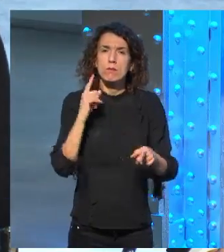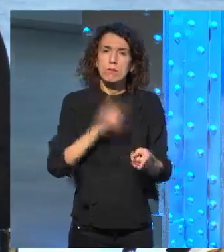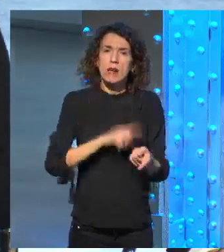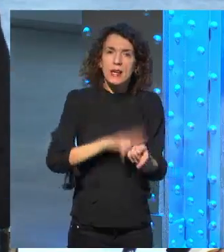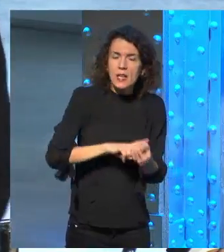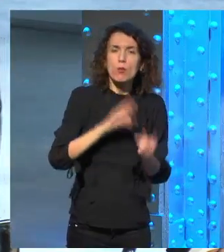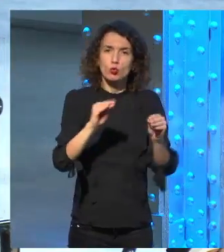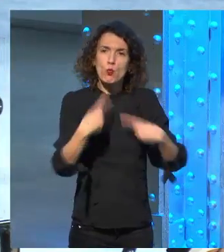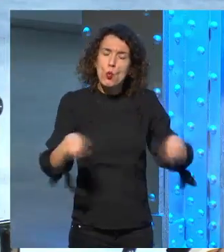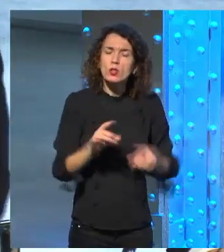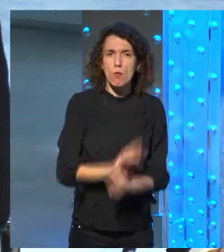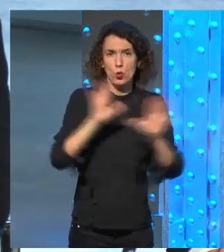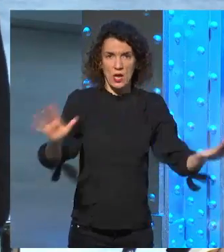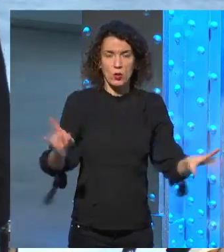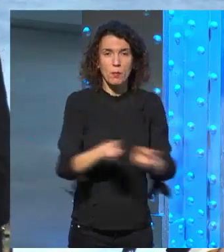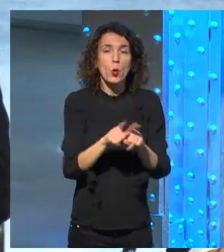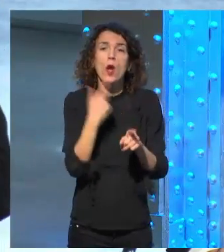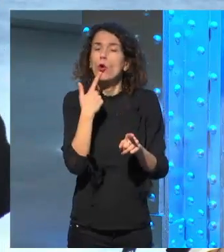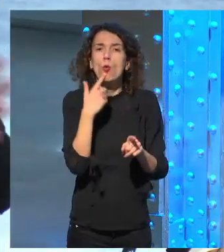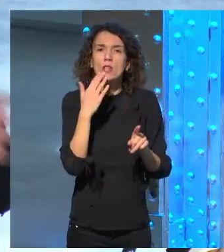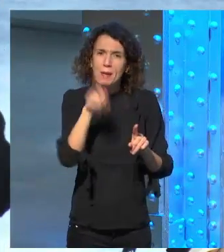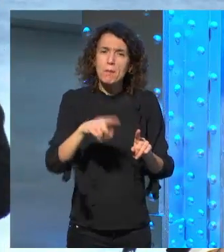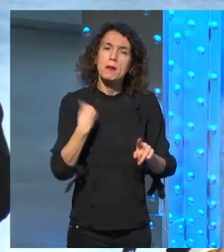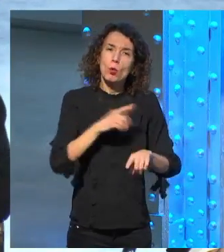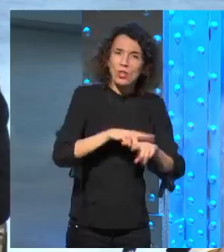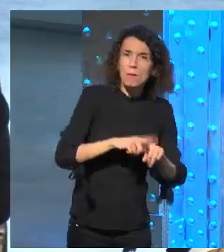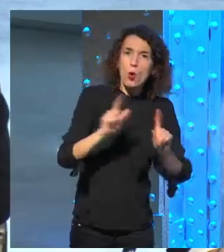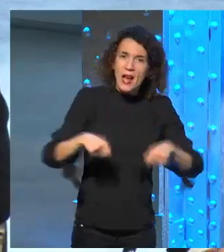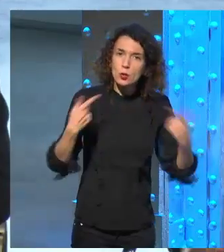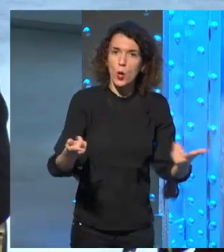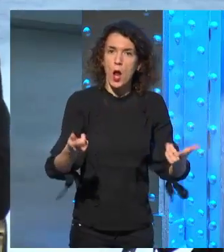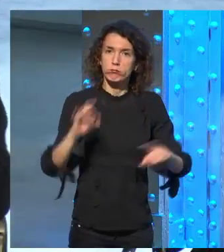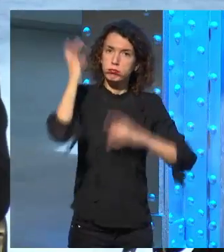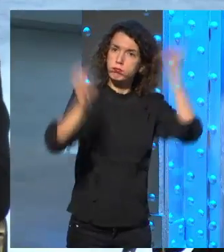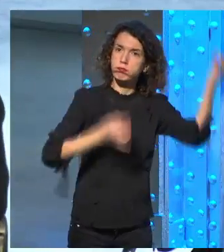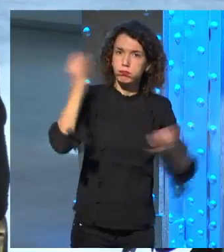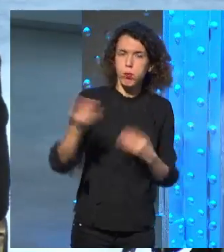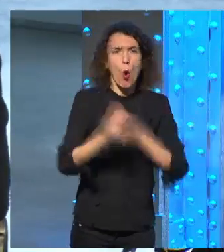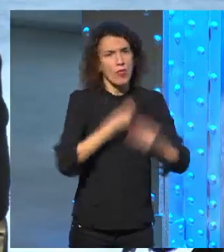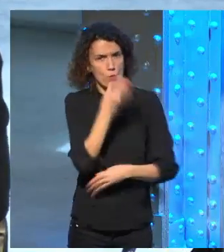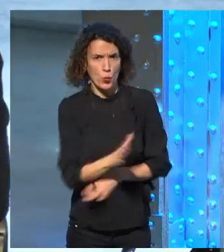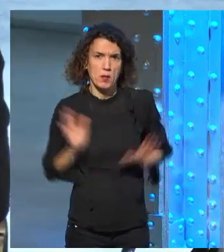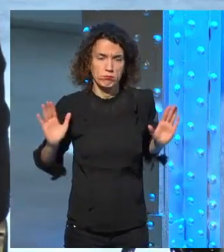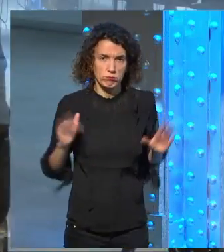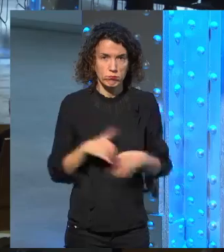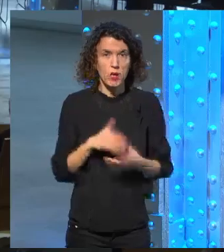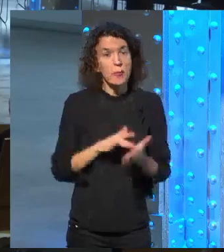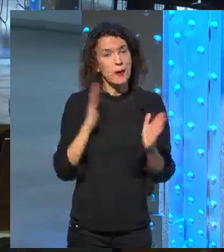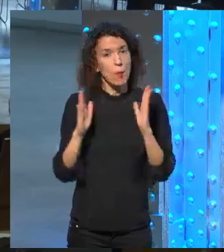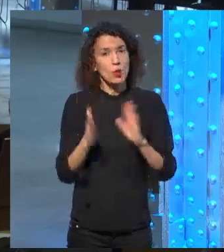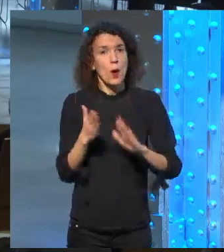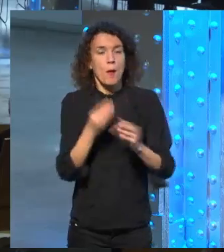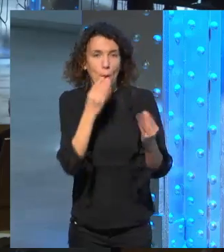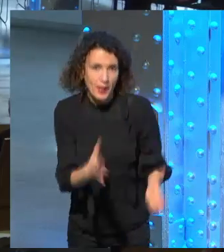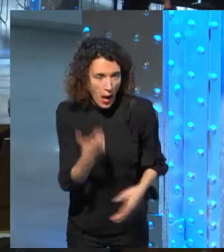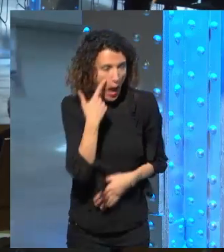que todo parezca espontáneo, ¿no? Y que aquí Javier, la verdad es que lo hace muy bien. Vamos, la cosa de momento va bien, a ver